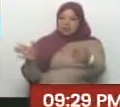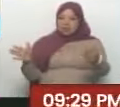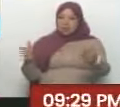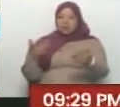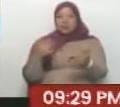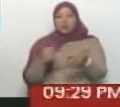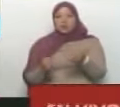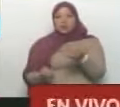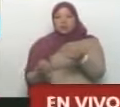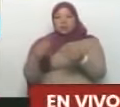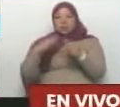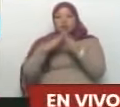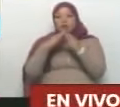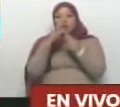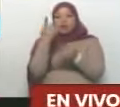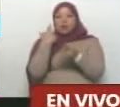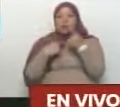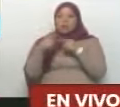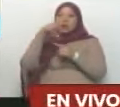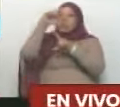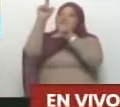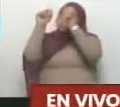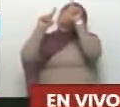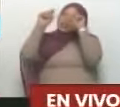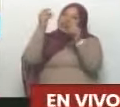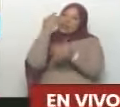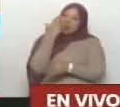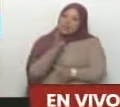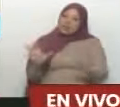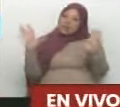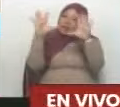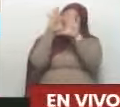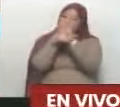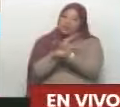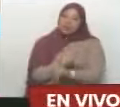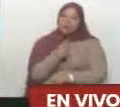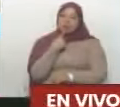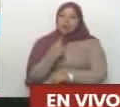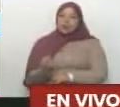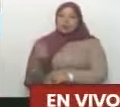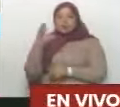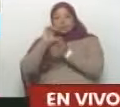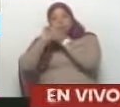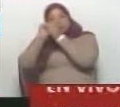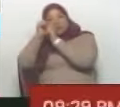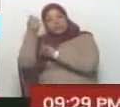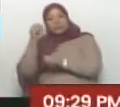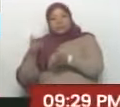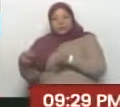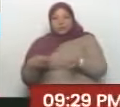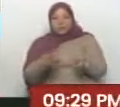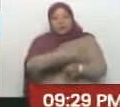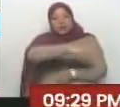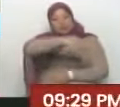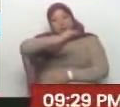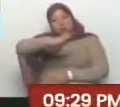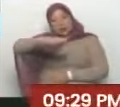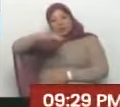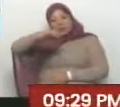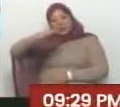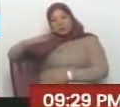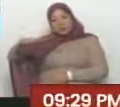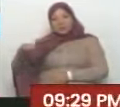entrar, donde se cojan con la mano las estrellas, donde se duerma con el ruido de la